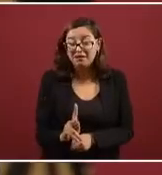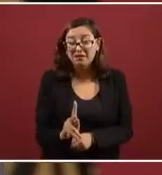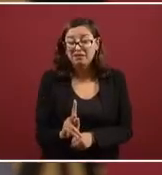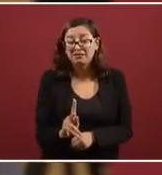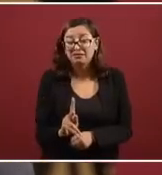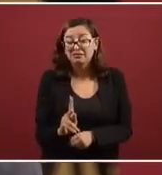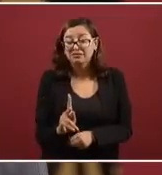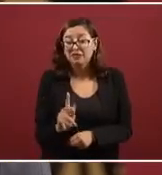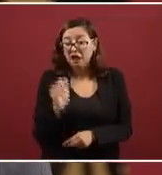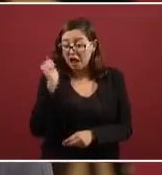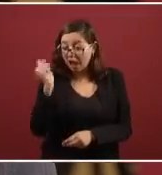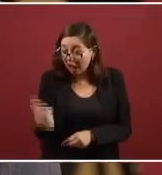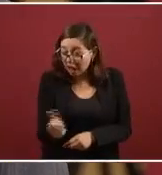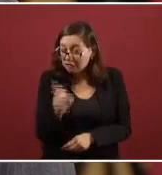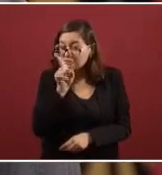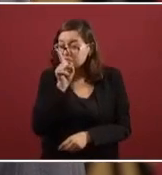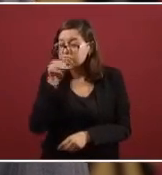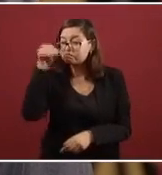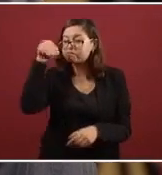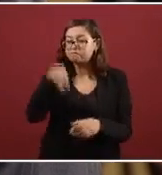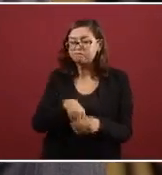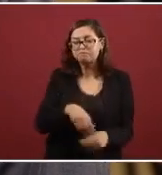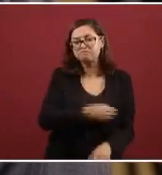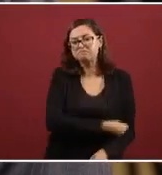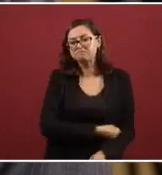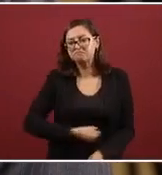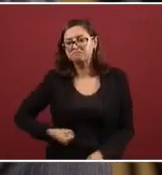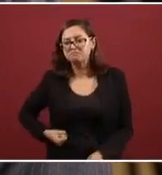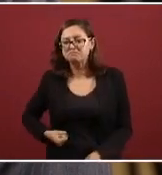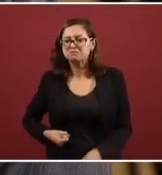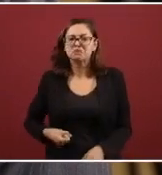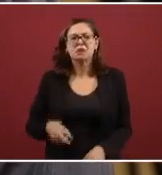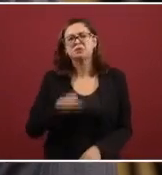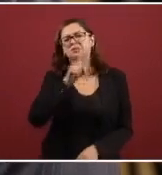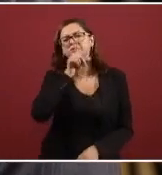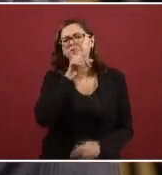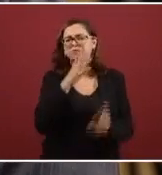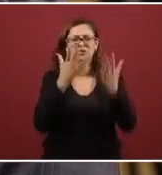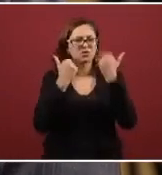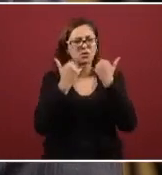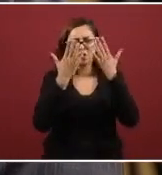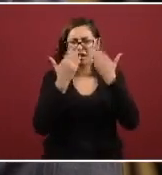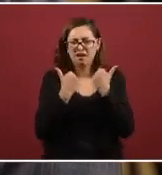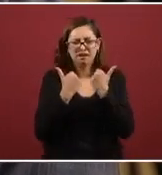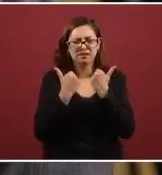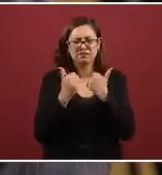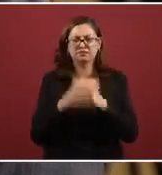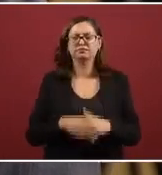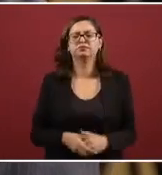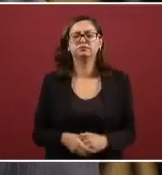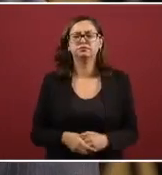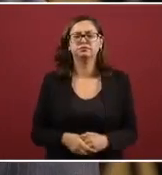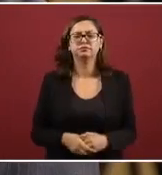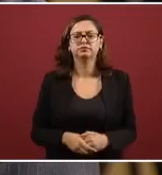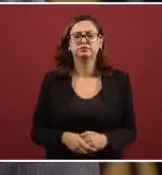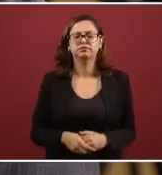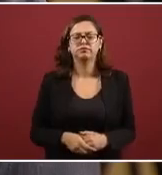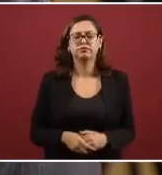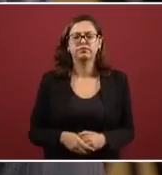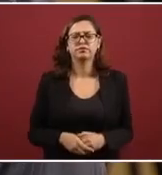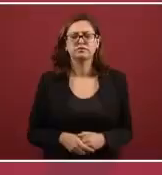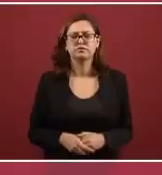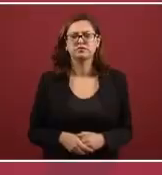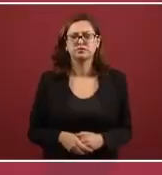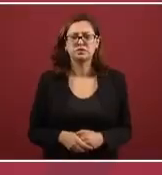vamos a decir, secreto. Eh, no